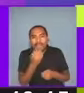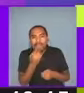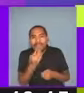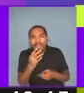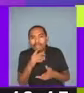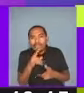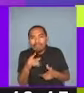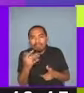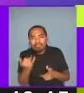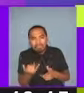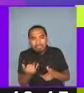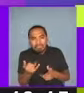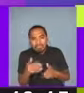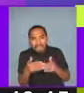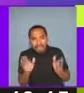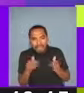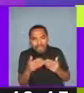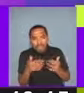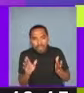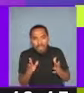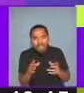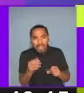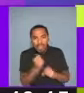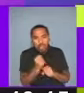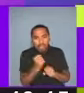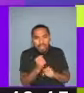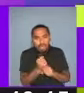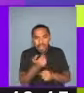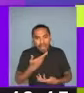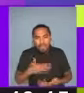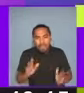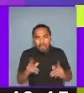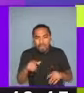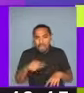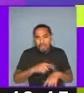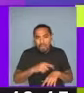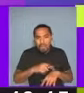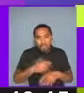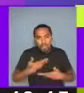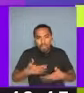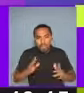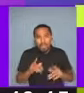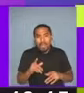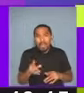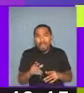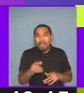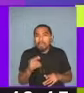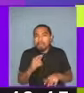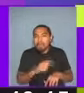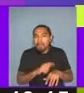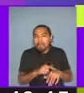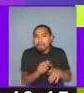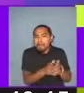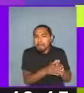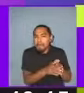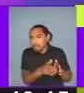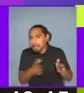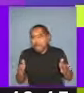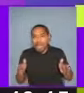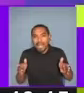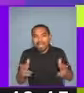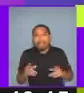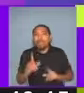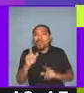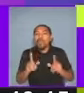joyería también en otro lado, y están abriendo a esta hora. Así que me imagino yo que van a hacer horario corrido algunos. Otros negocios ya cerraron